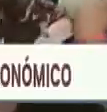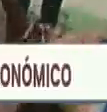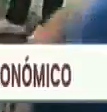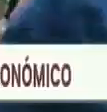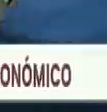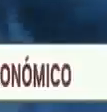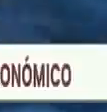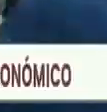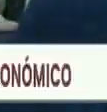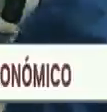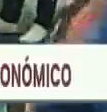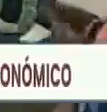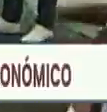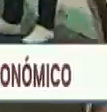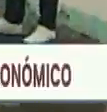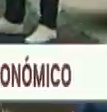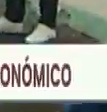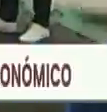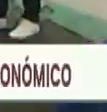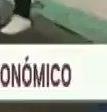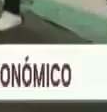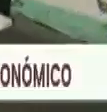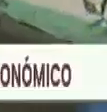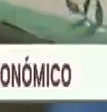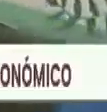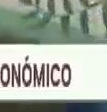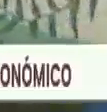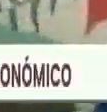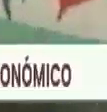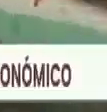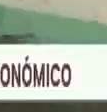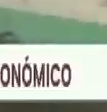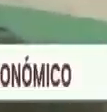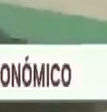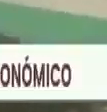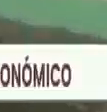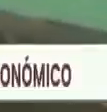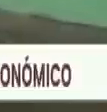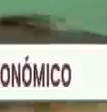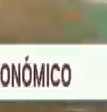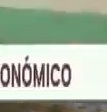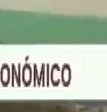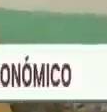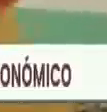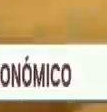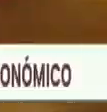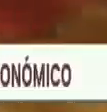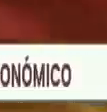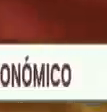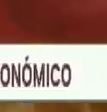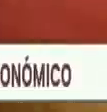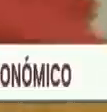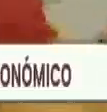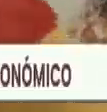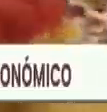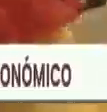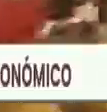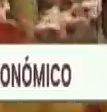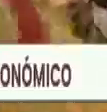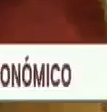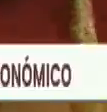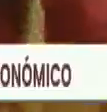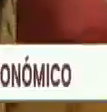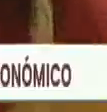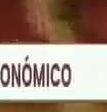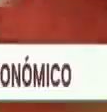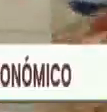se fatiga ya ninguna hora, que no se fatiga ya ninguna hora. Y esta burra tiene